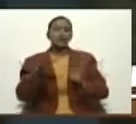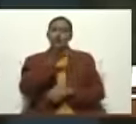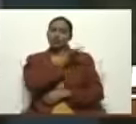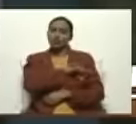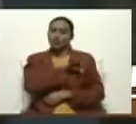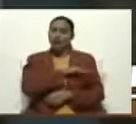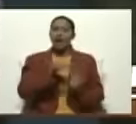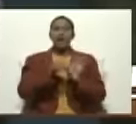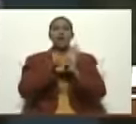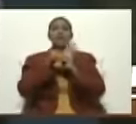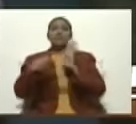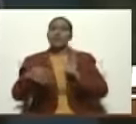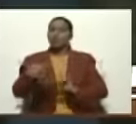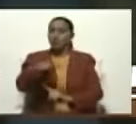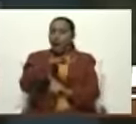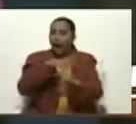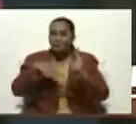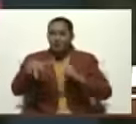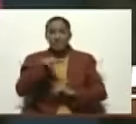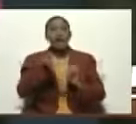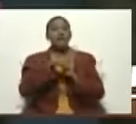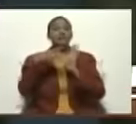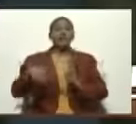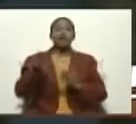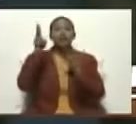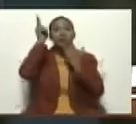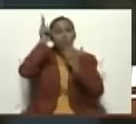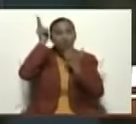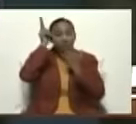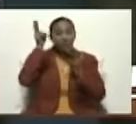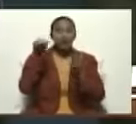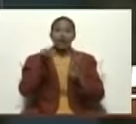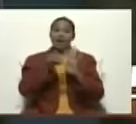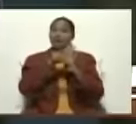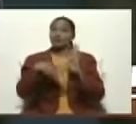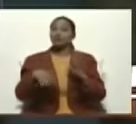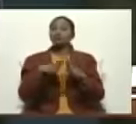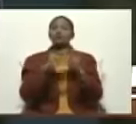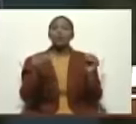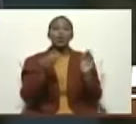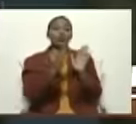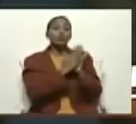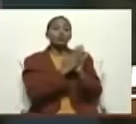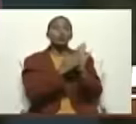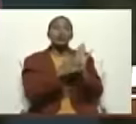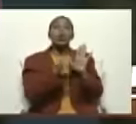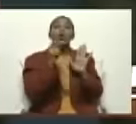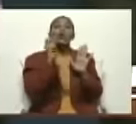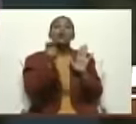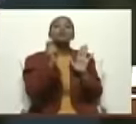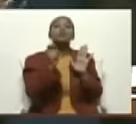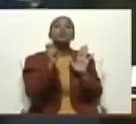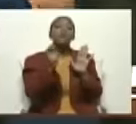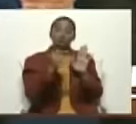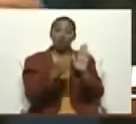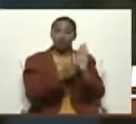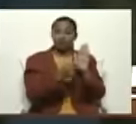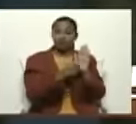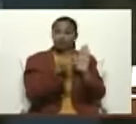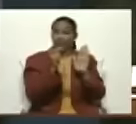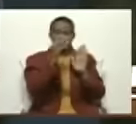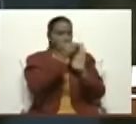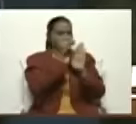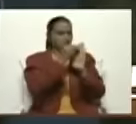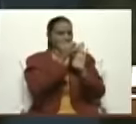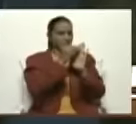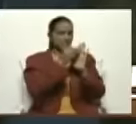derechos humanos indígenas. Pero es toda la constitución nuestra transversalizada desde el preámbulo hasta